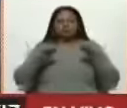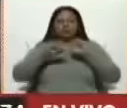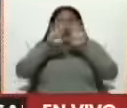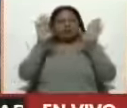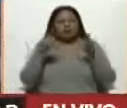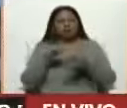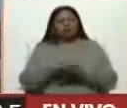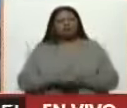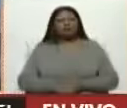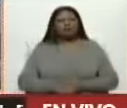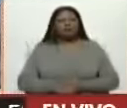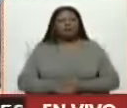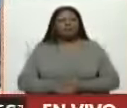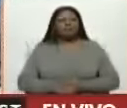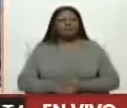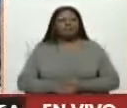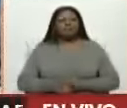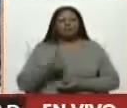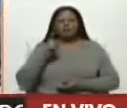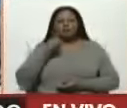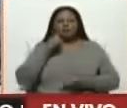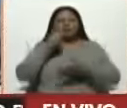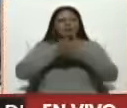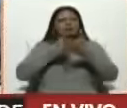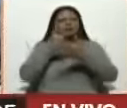Claro, vale, no tiene que ser en esto muy persistente, ¿ves?